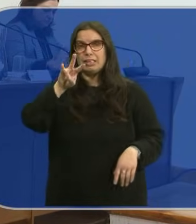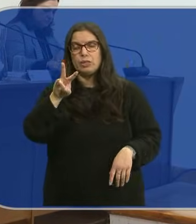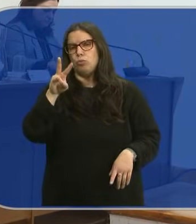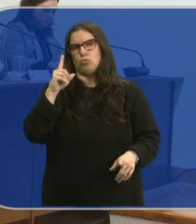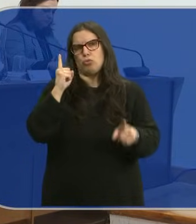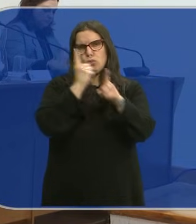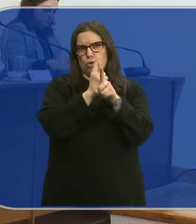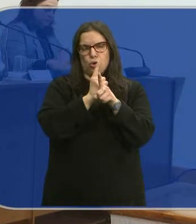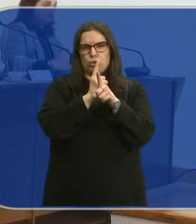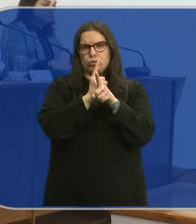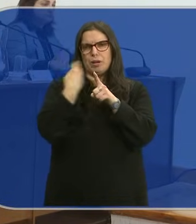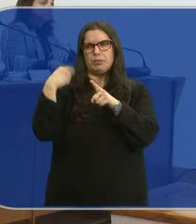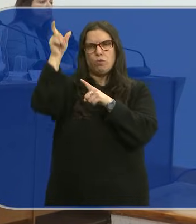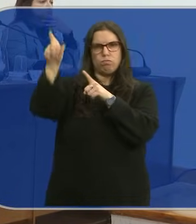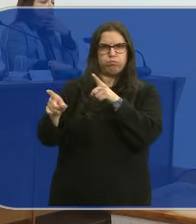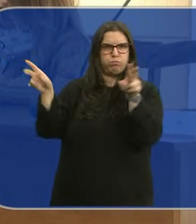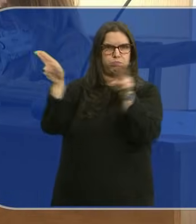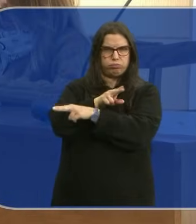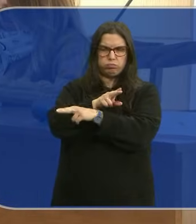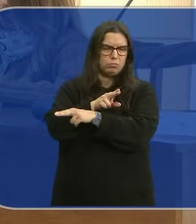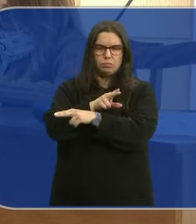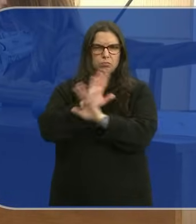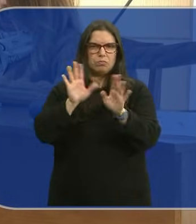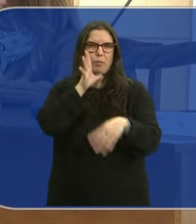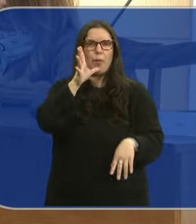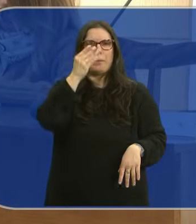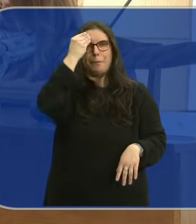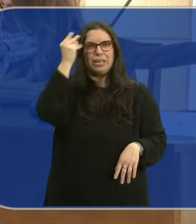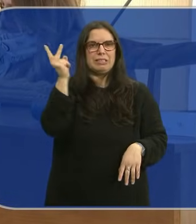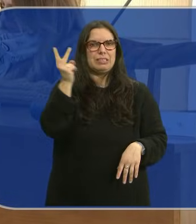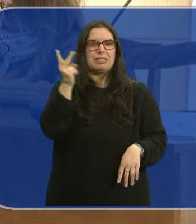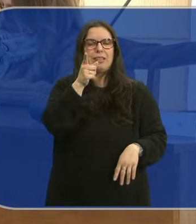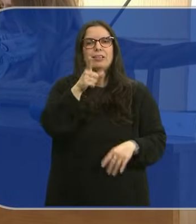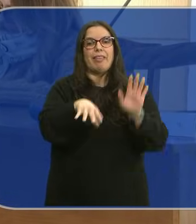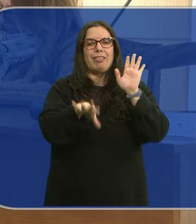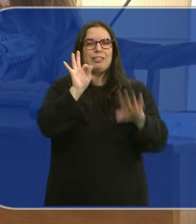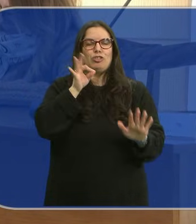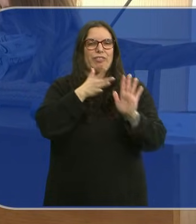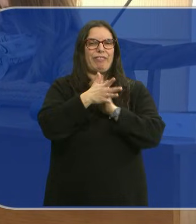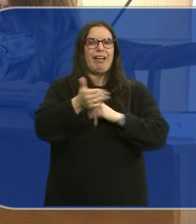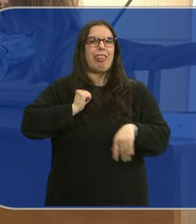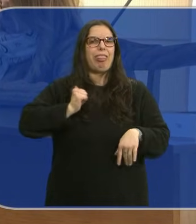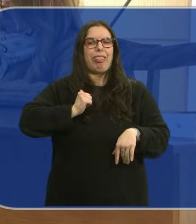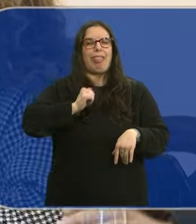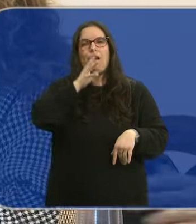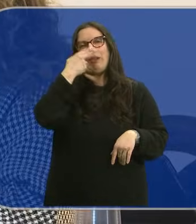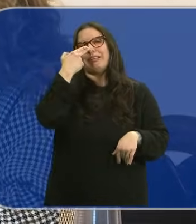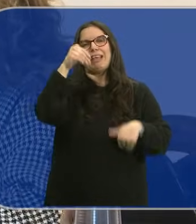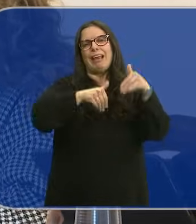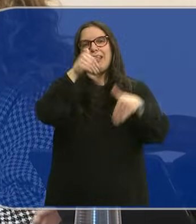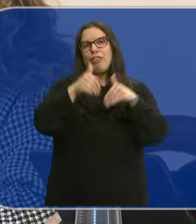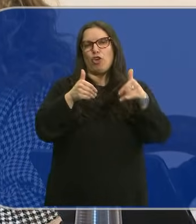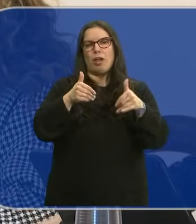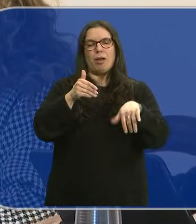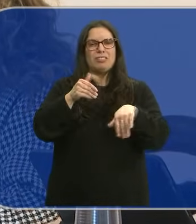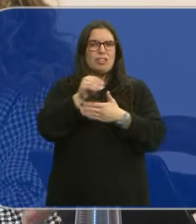han opuesto a este nombramiento de persona non grata porque creen que es una medida claramente electoralista que no ayuda a